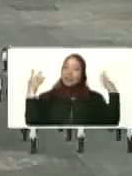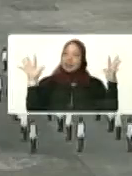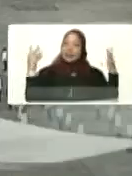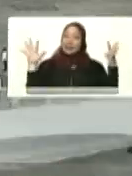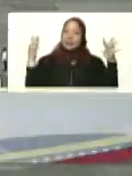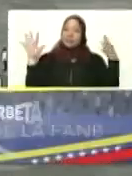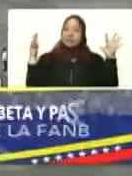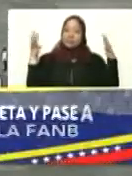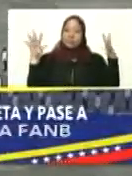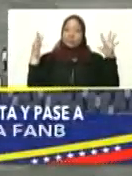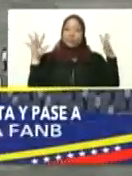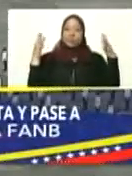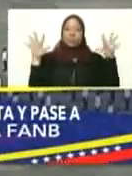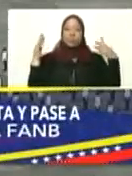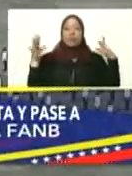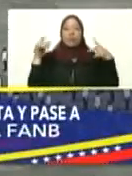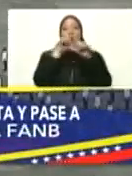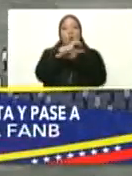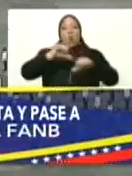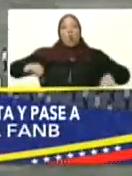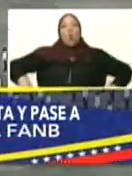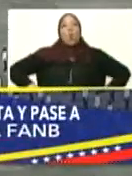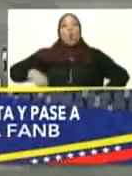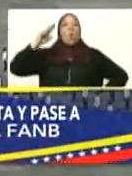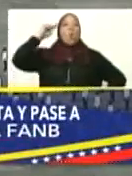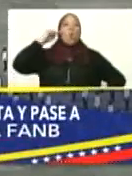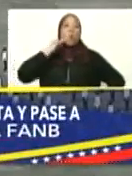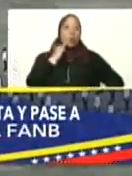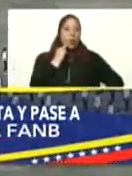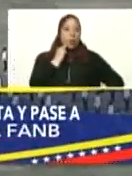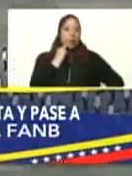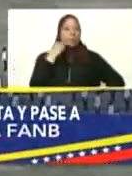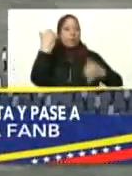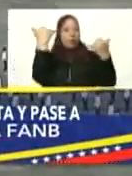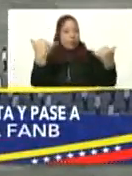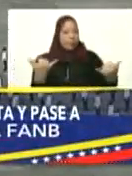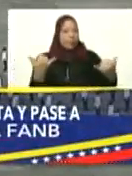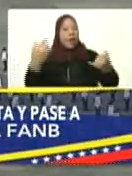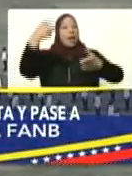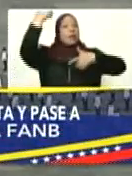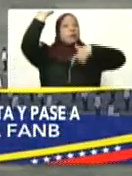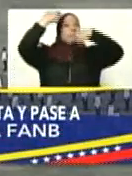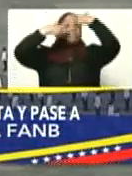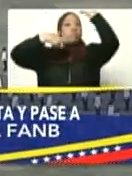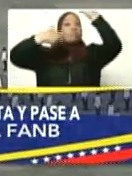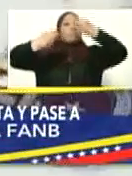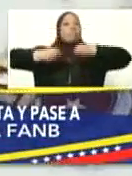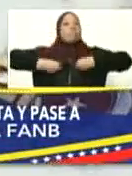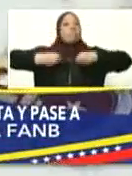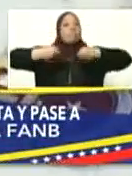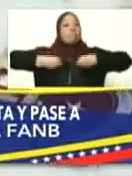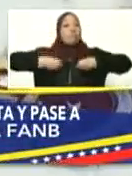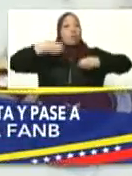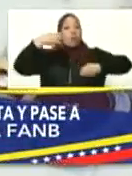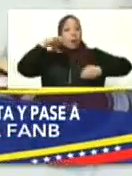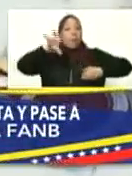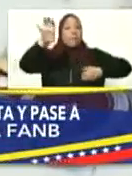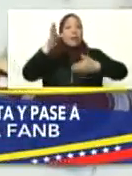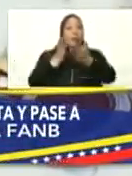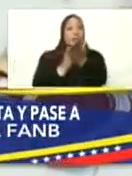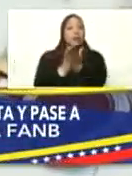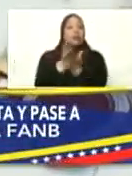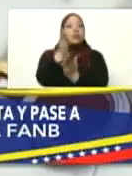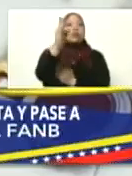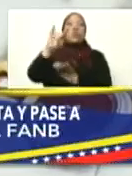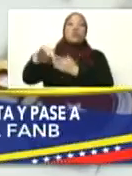Por el componente Guardia Nacional Bolivariana. ¡Chávez vive! ¡La patria sigue! ¡Leales